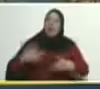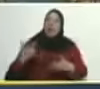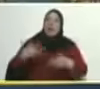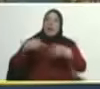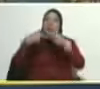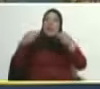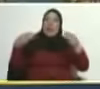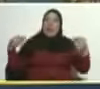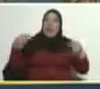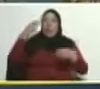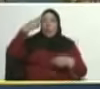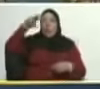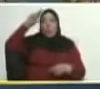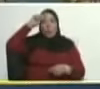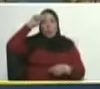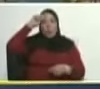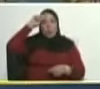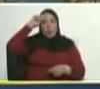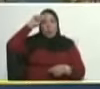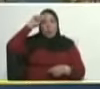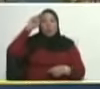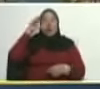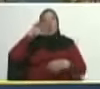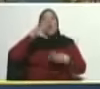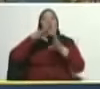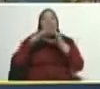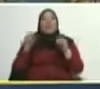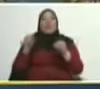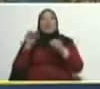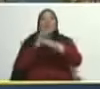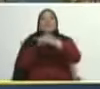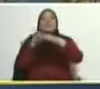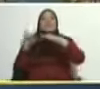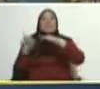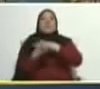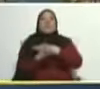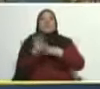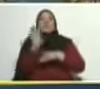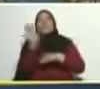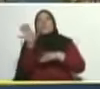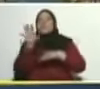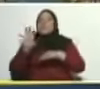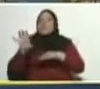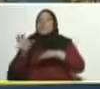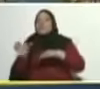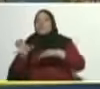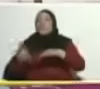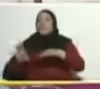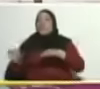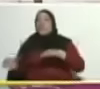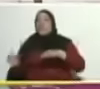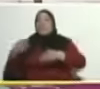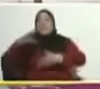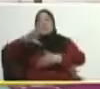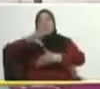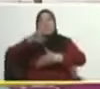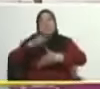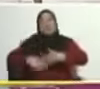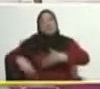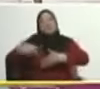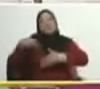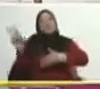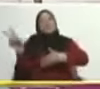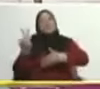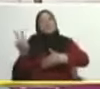Cuba, el Caribe, Venezuela, la naviera para el comercio intra-alba. Eso